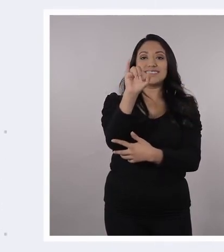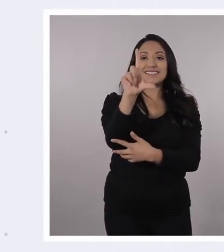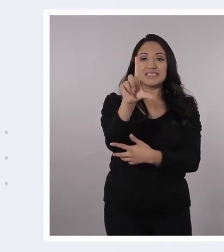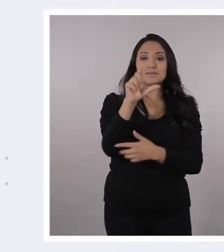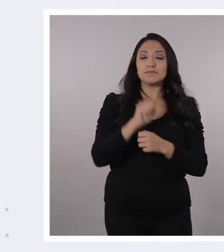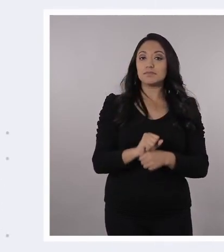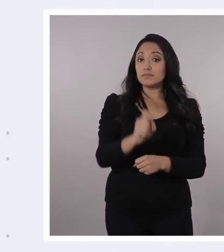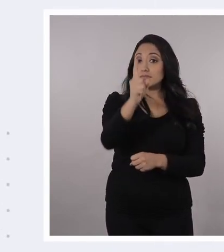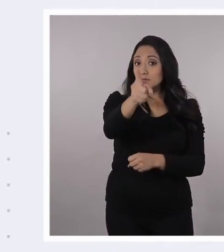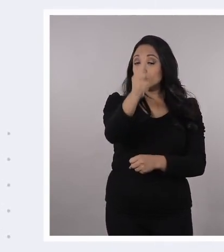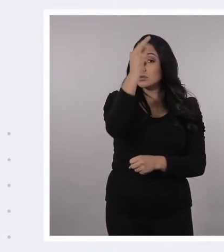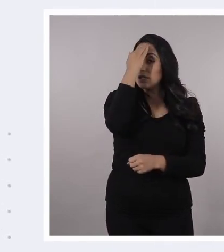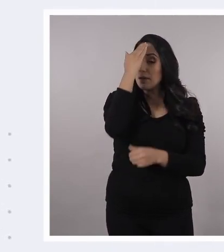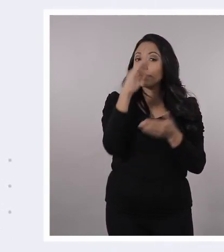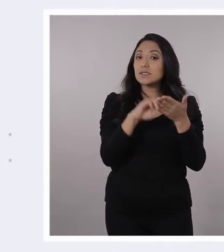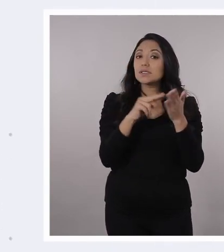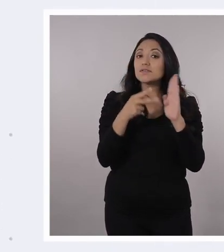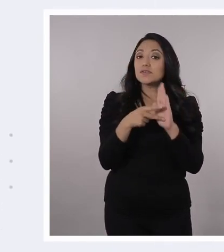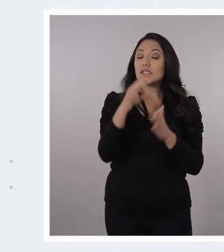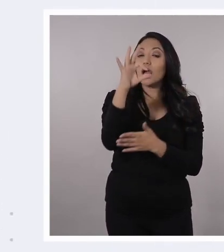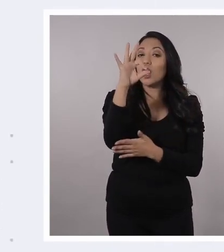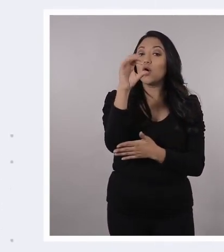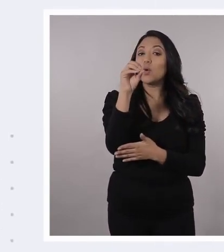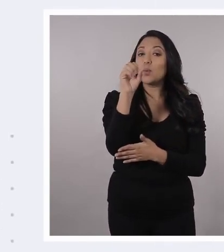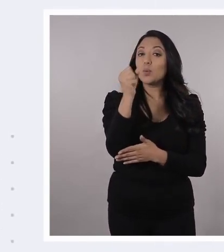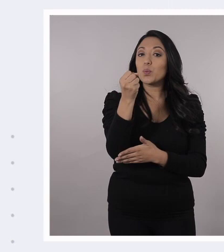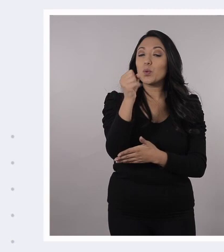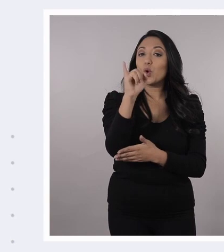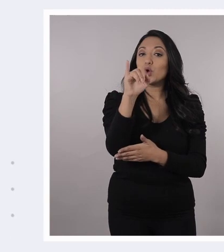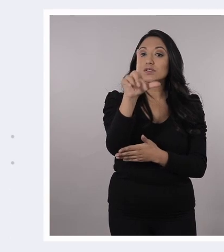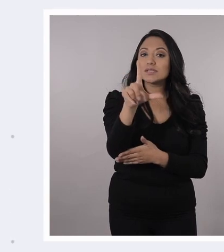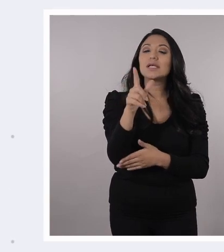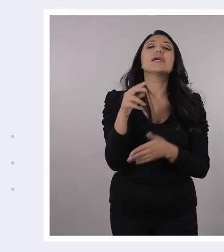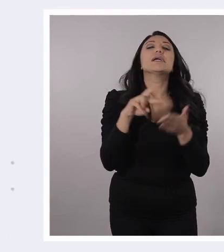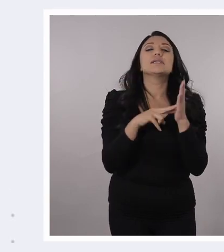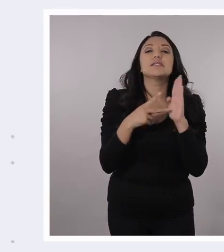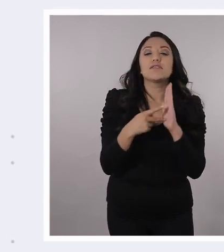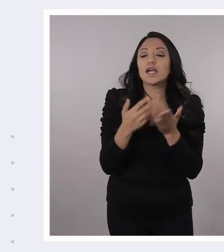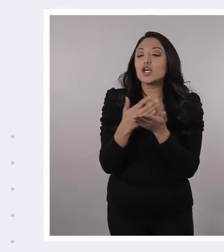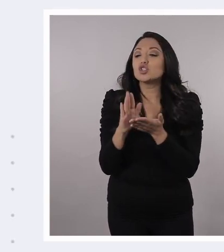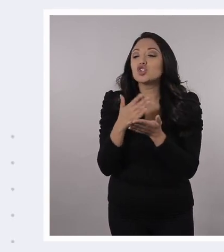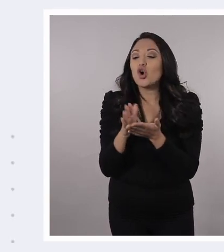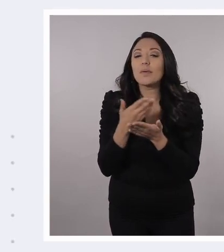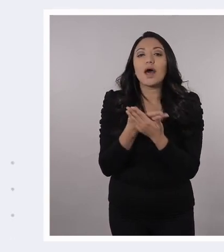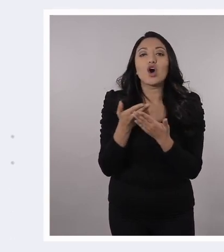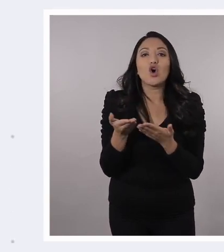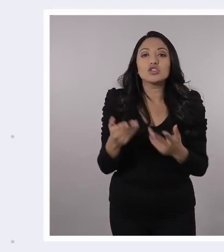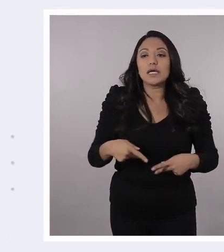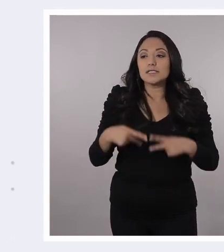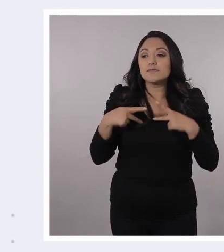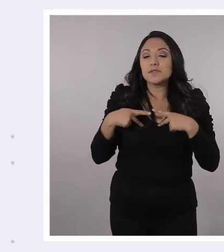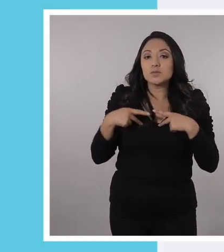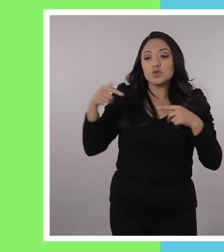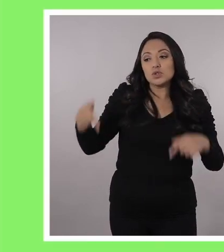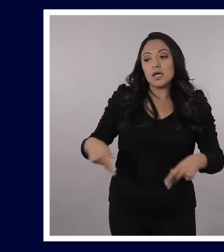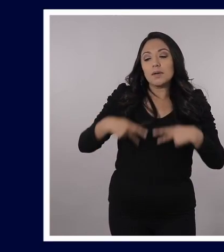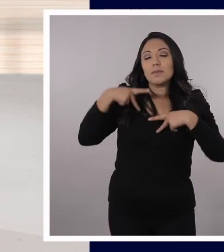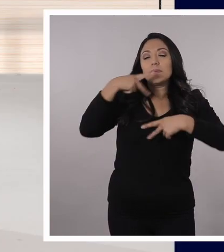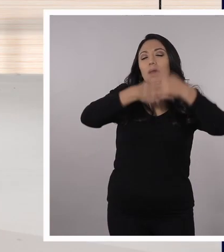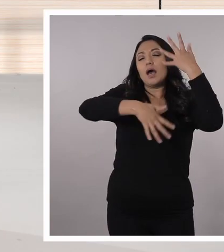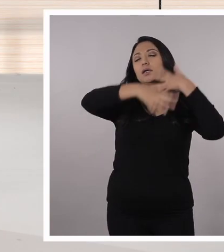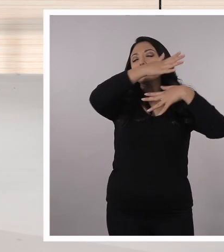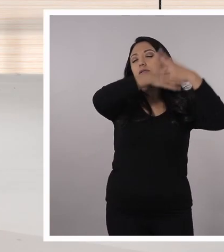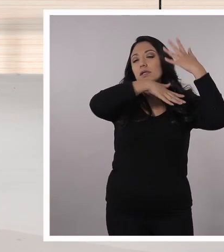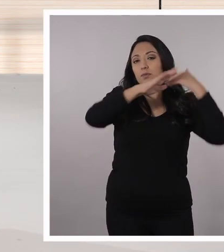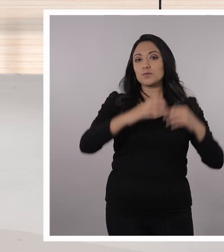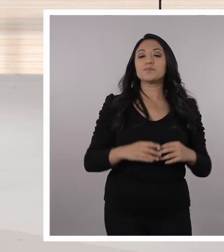muy bien chicos, ustedes se acuerdan que era un fósil, ¿no es cierto? Muy bien, son restos de organismos vivos que habitaron en nuestro planeta